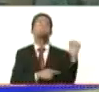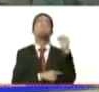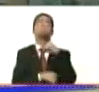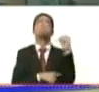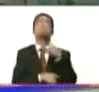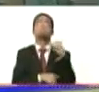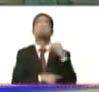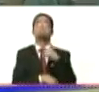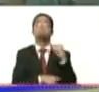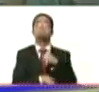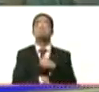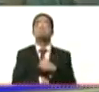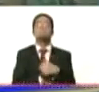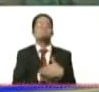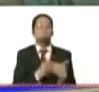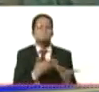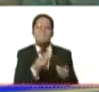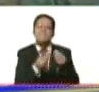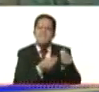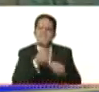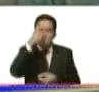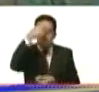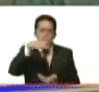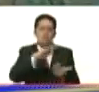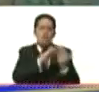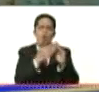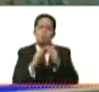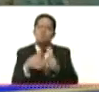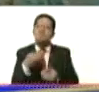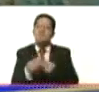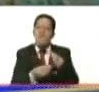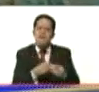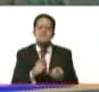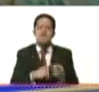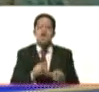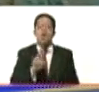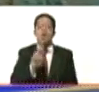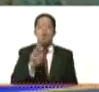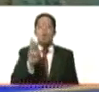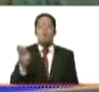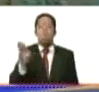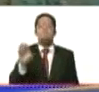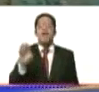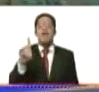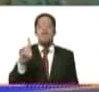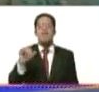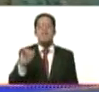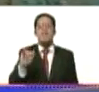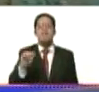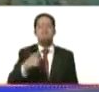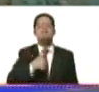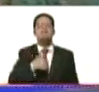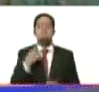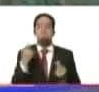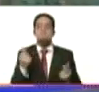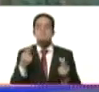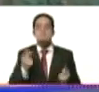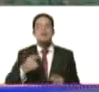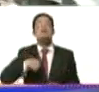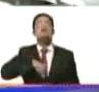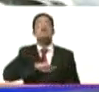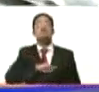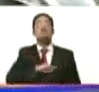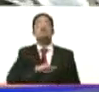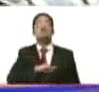¿Y por qué? ¿Dónde está el poder popular, los consejos comunales, la UPDI? Vamos a ponernos todos, pues, en modo